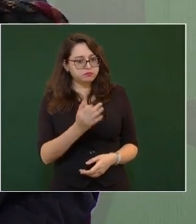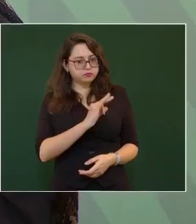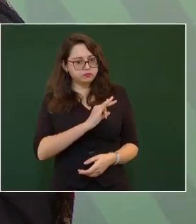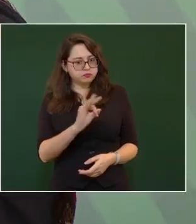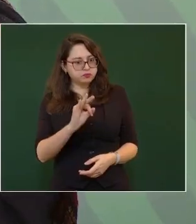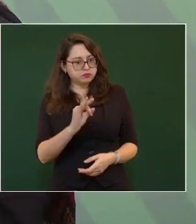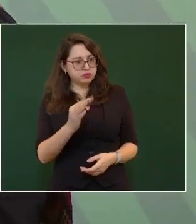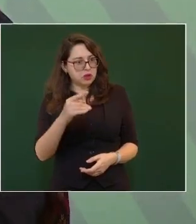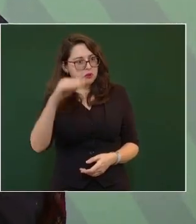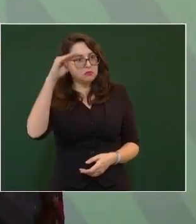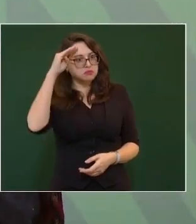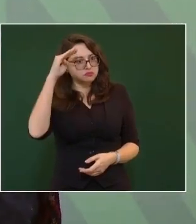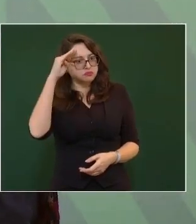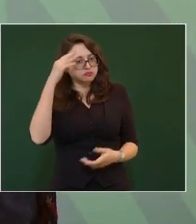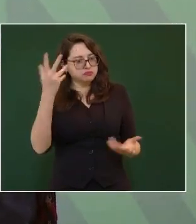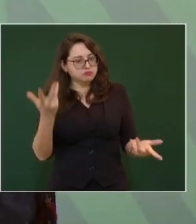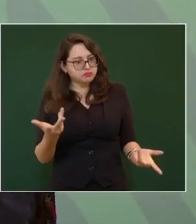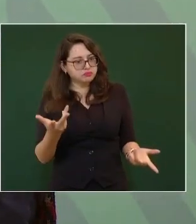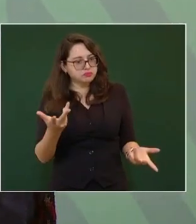pensante